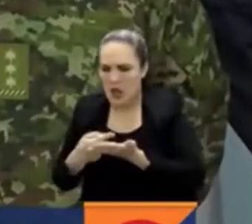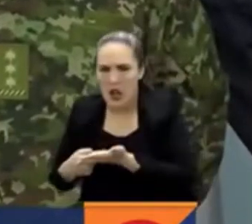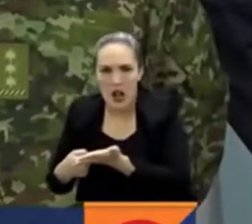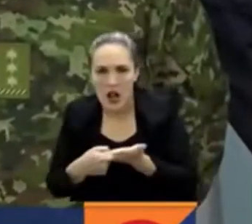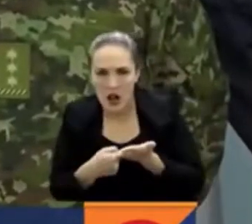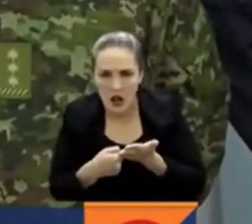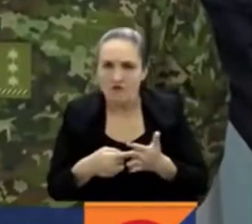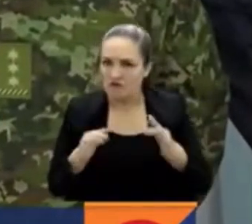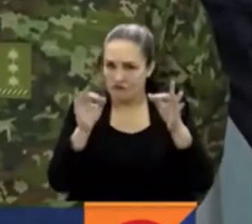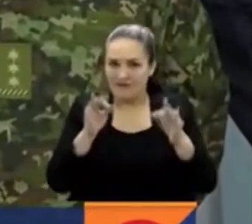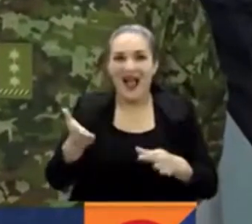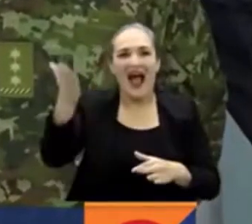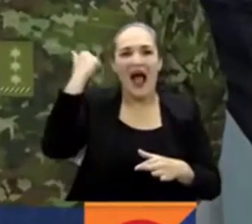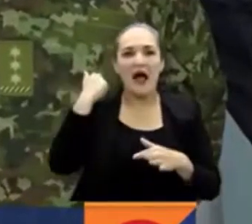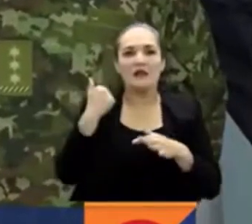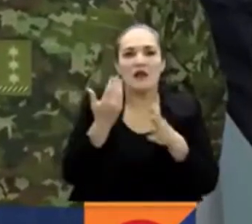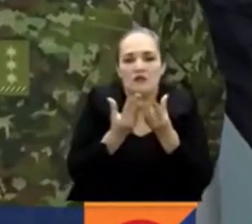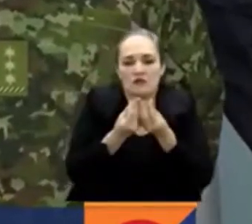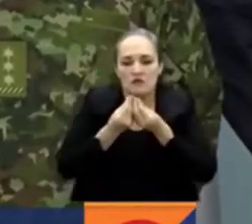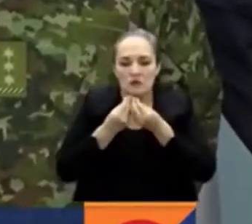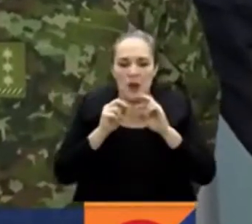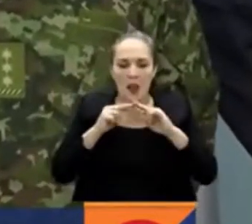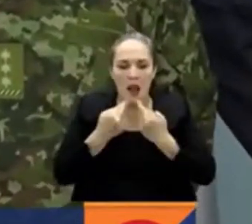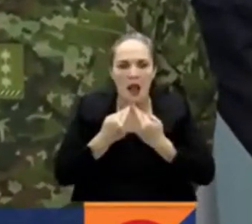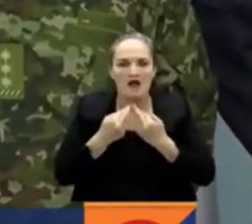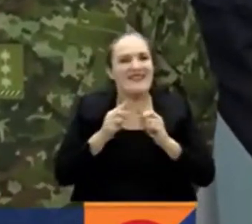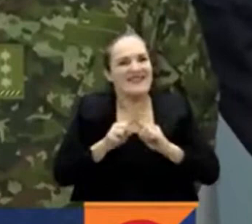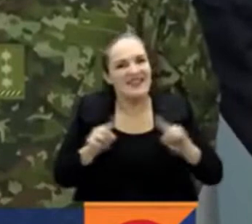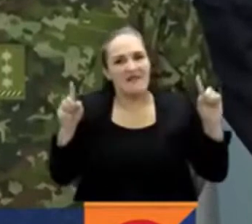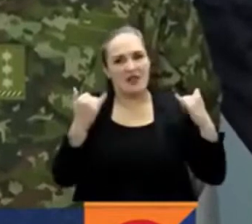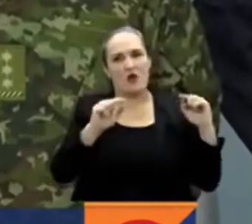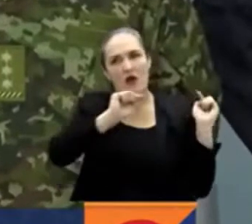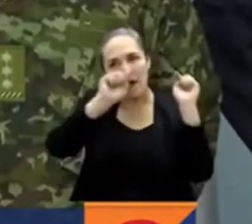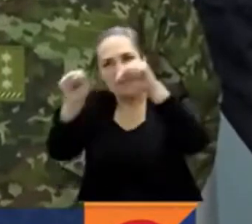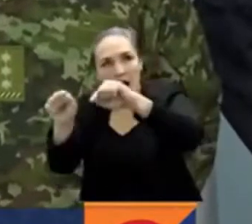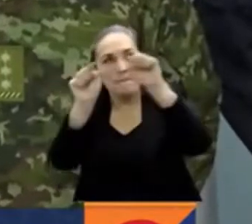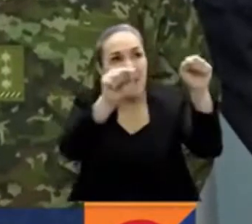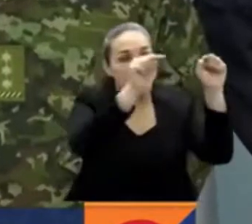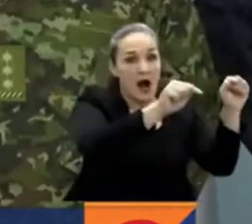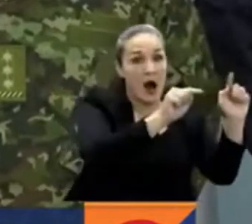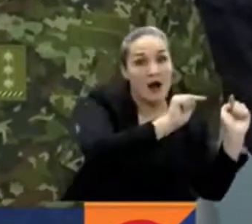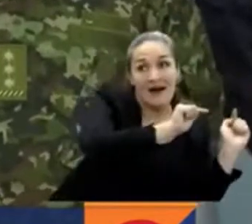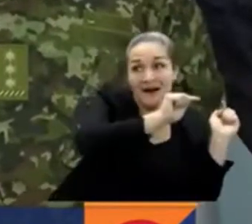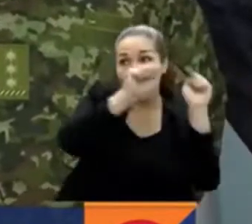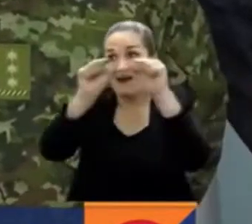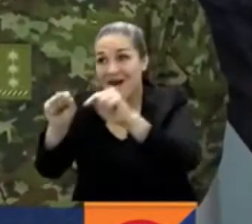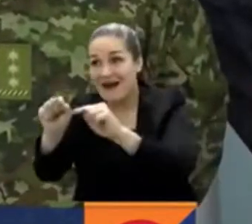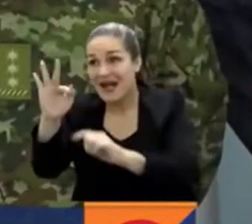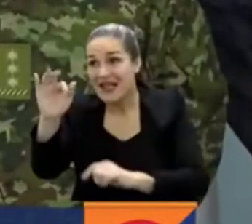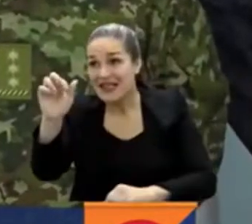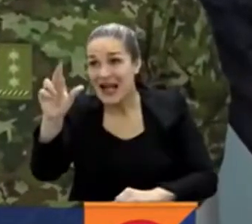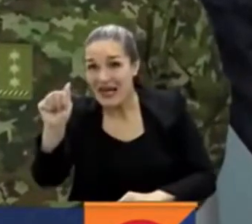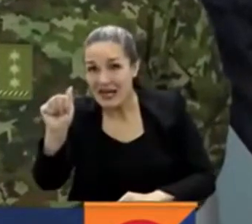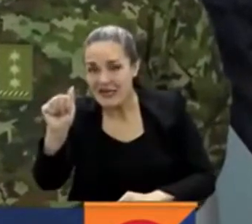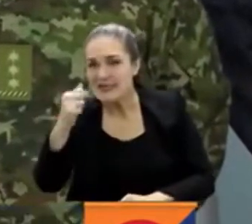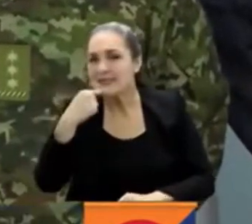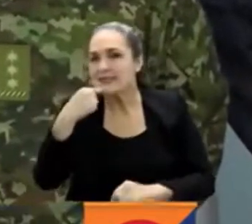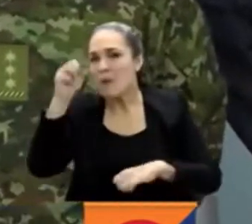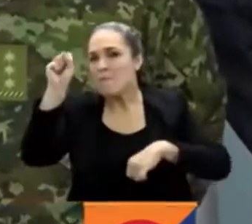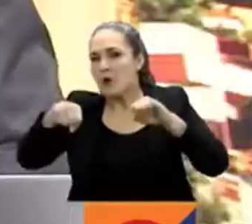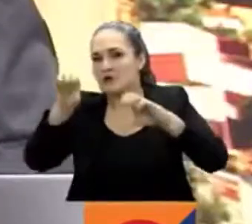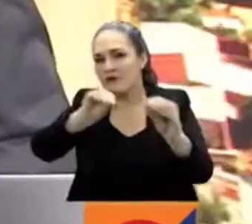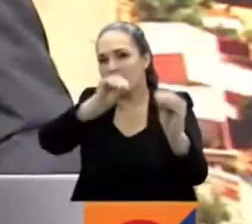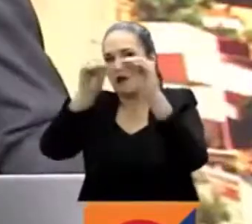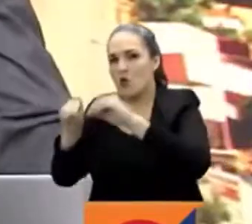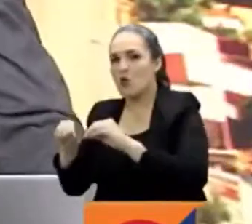se han venido realizando tradicionalmente, no se celebrará probablemente en el Tarra, sino en la ciudad de